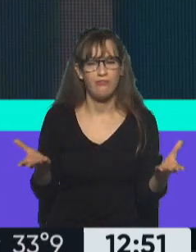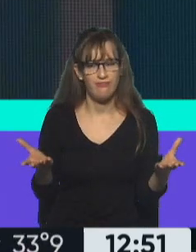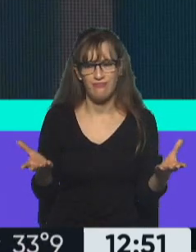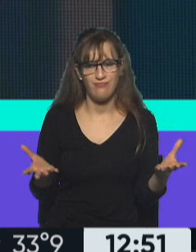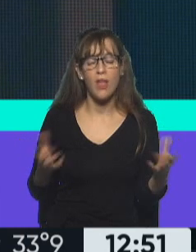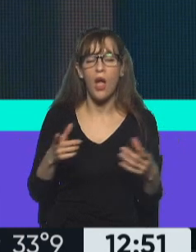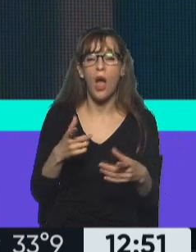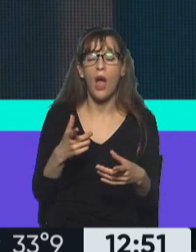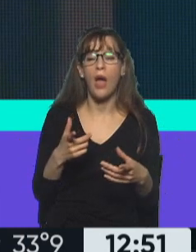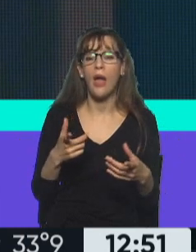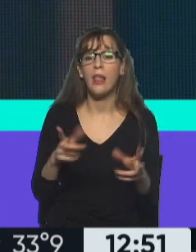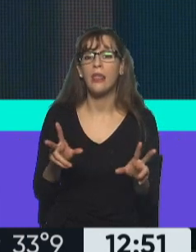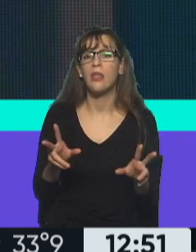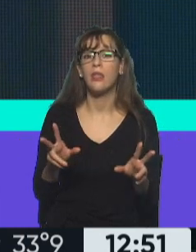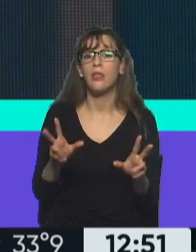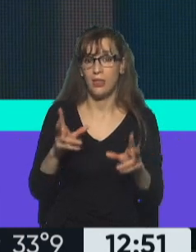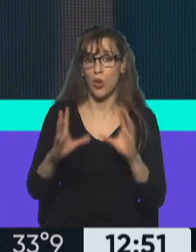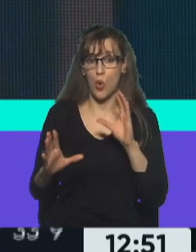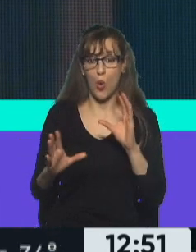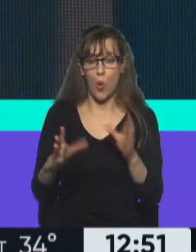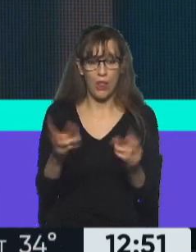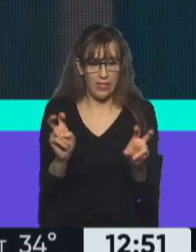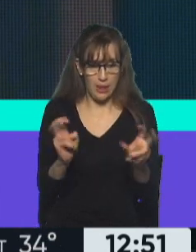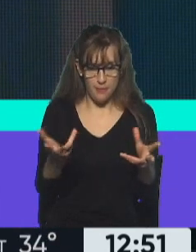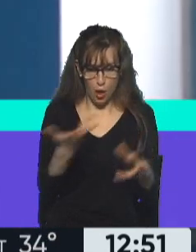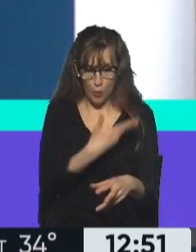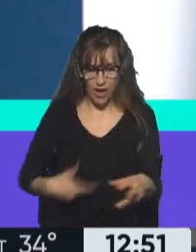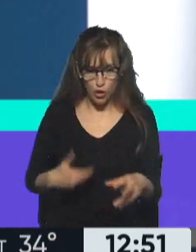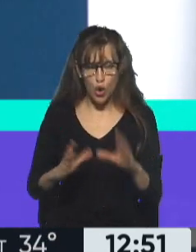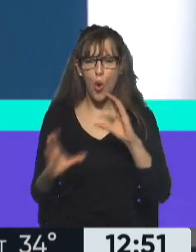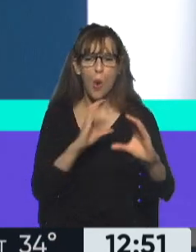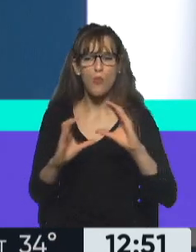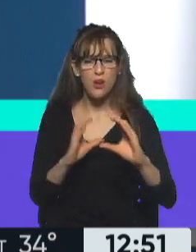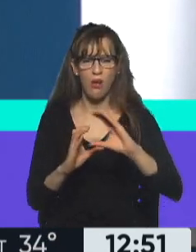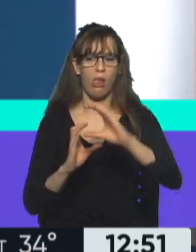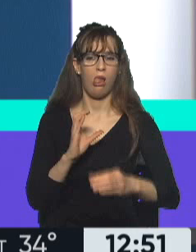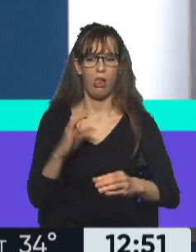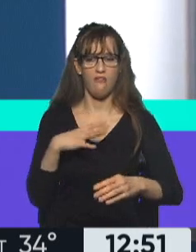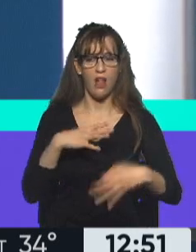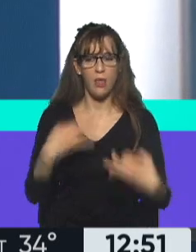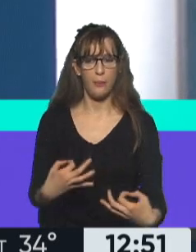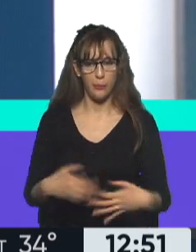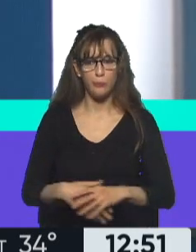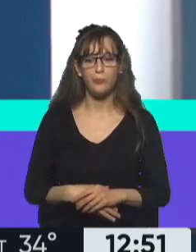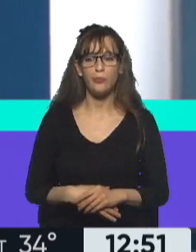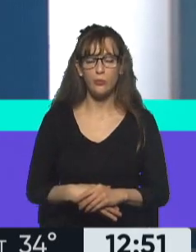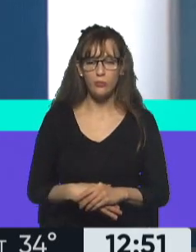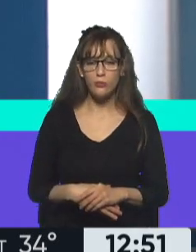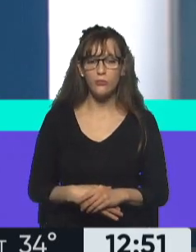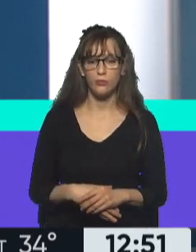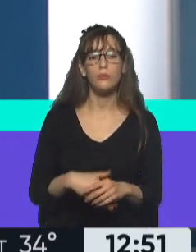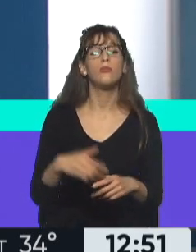un déficit de gestión de la gestión tiene un déficit de comunicación a propósito es lo con un 67 por ciento de concurrencia